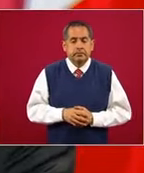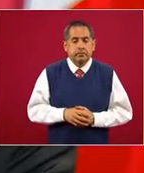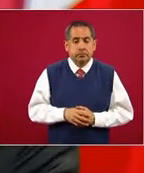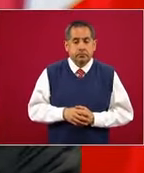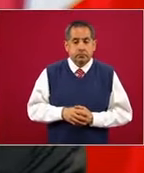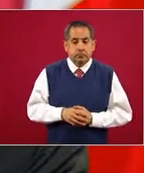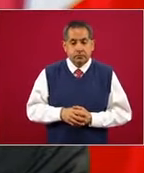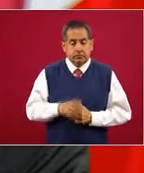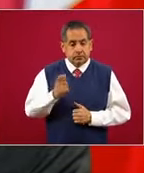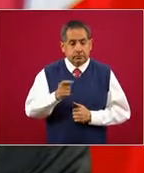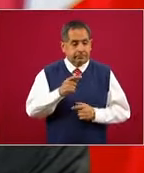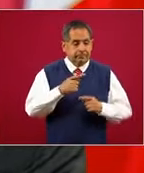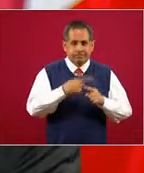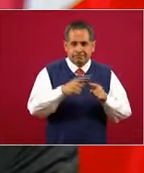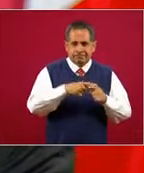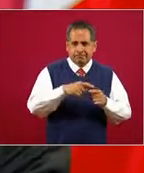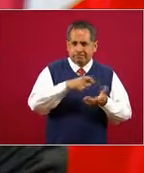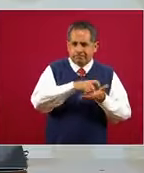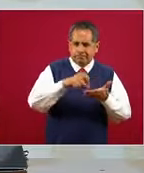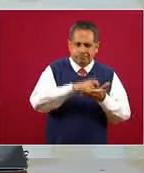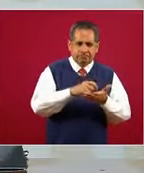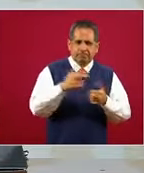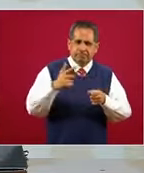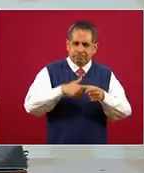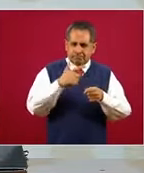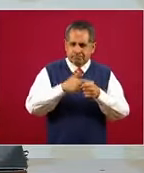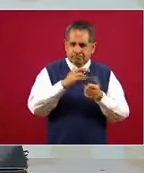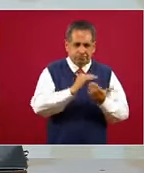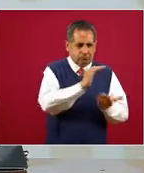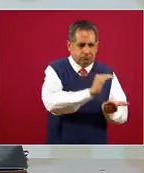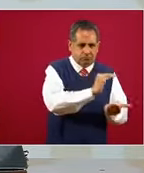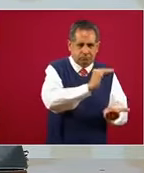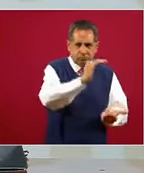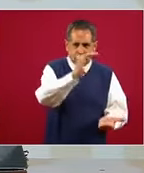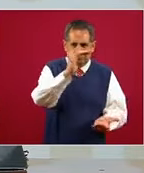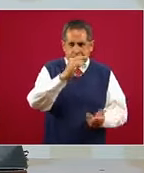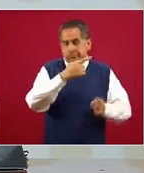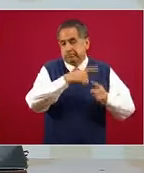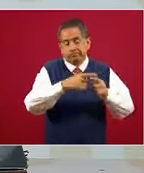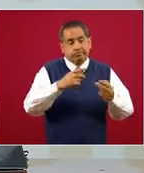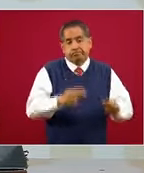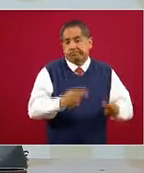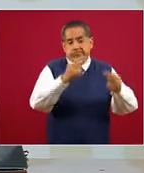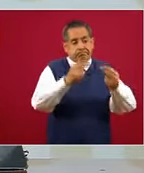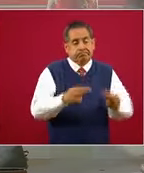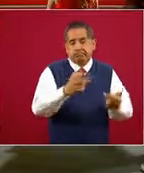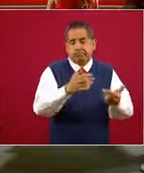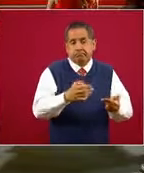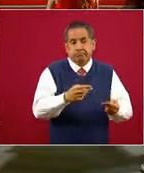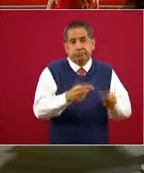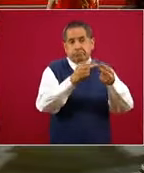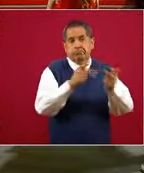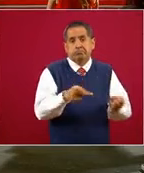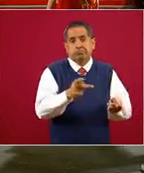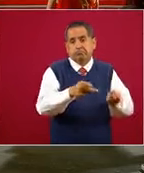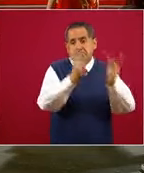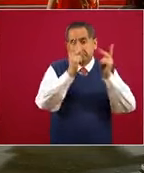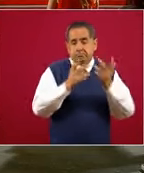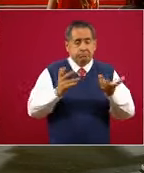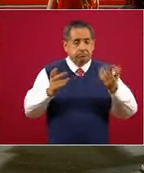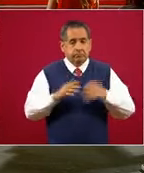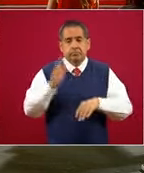los tamaños de los productos atienden a una lógica comercial, meramente comercial. Sale